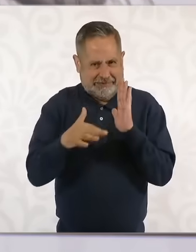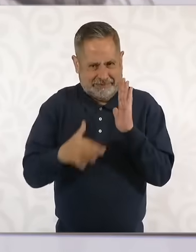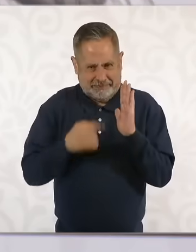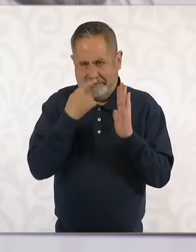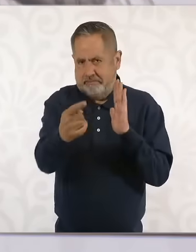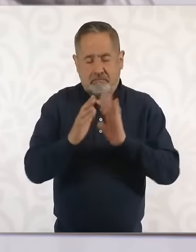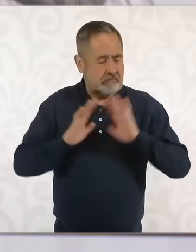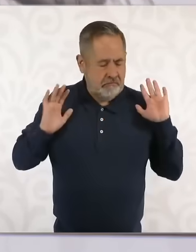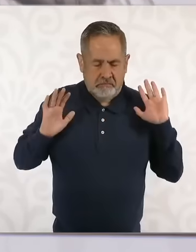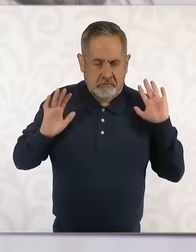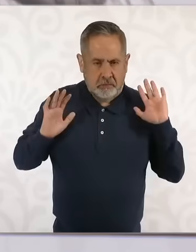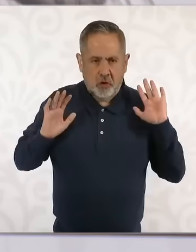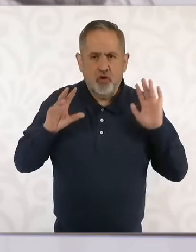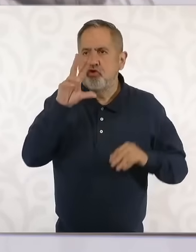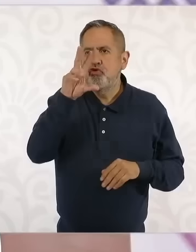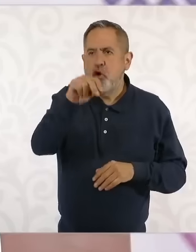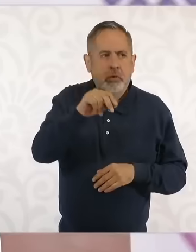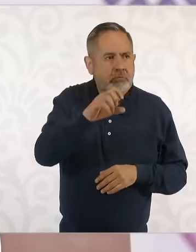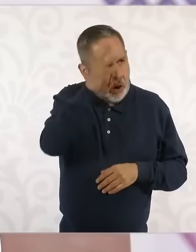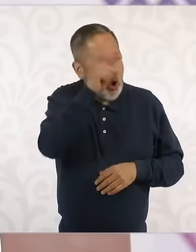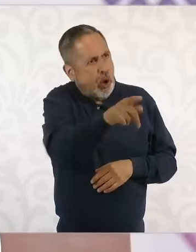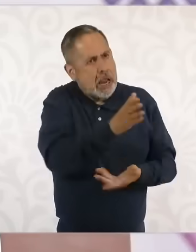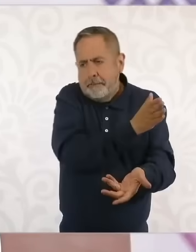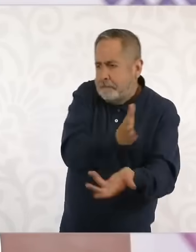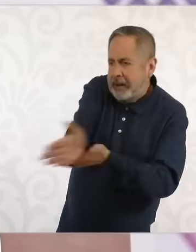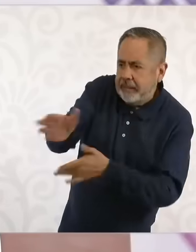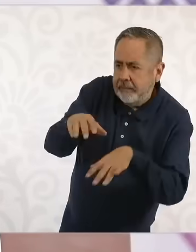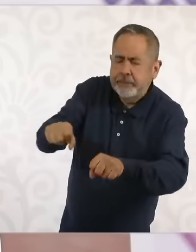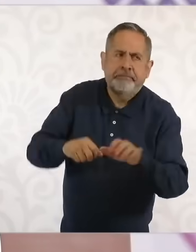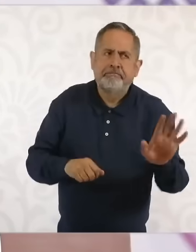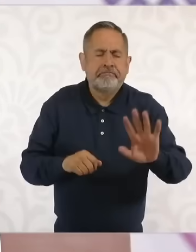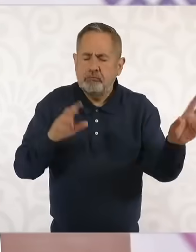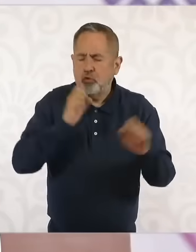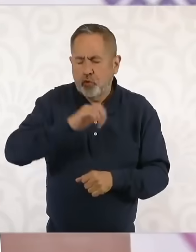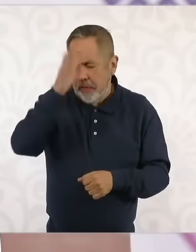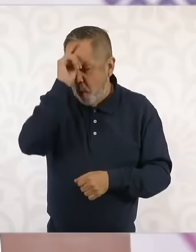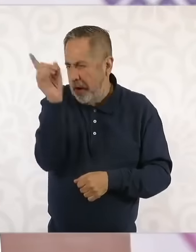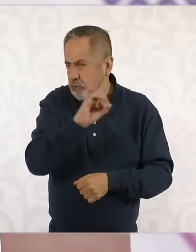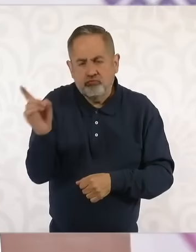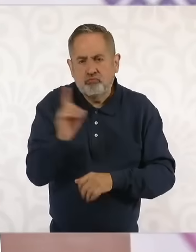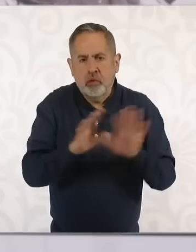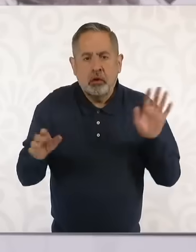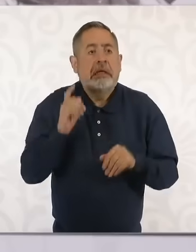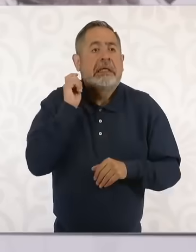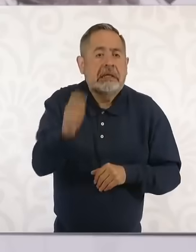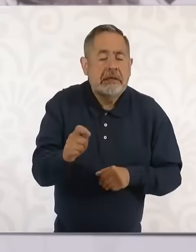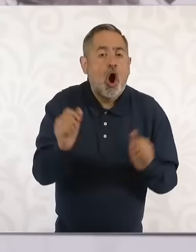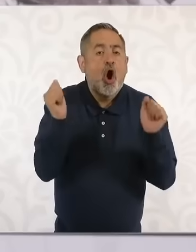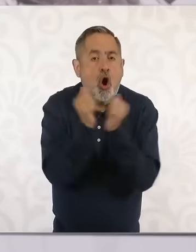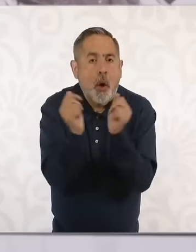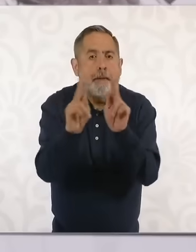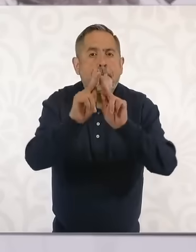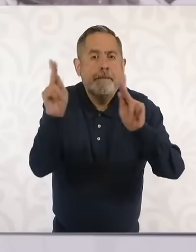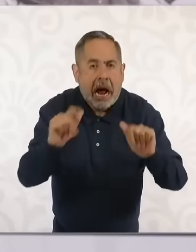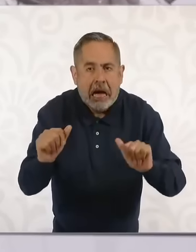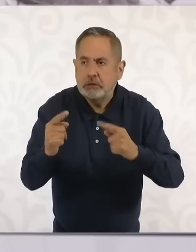Nosotros no estamos a favor de las intervenciones, sino de la solución pacífica siempre y el